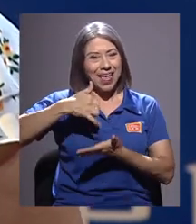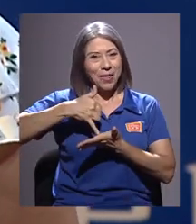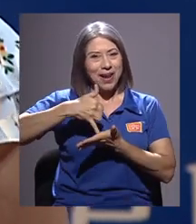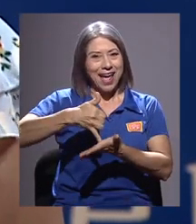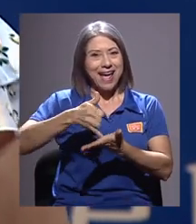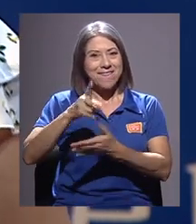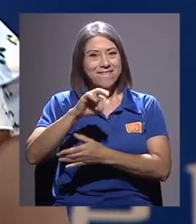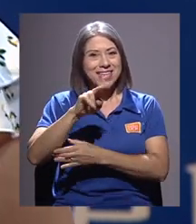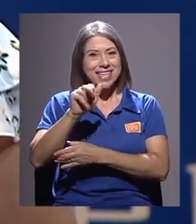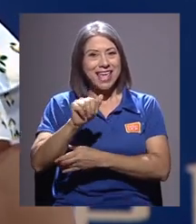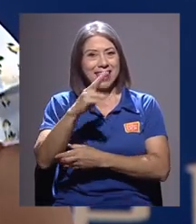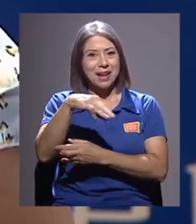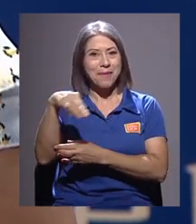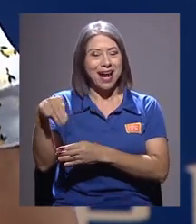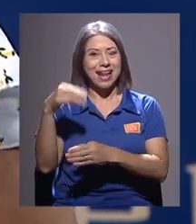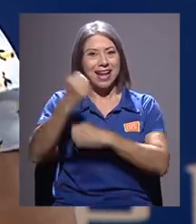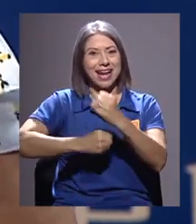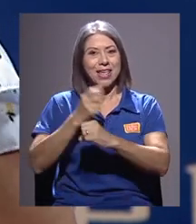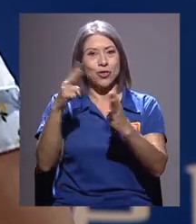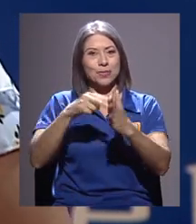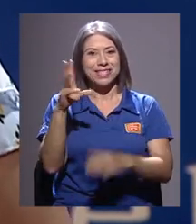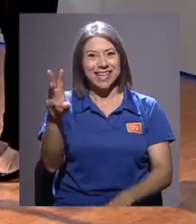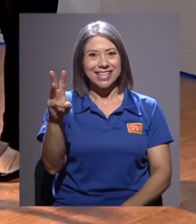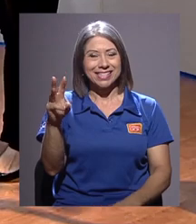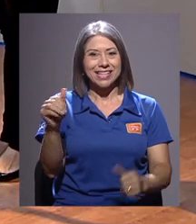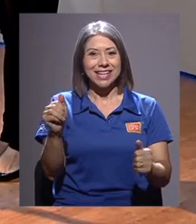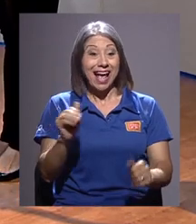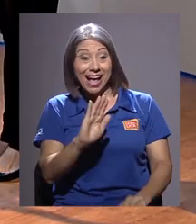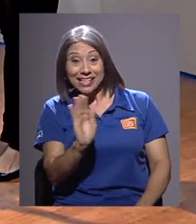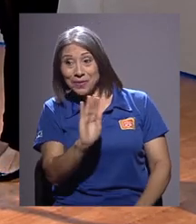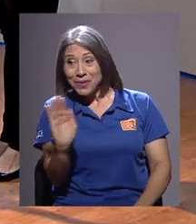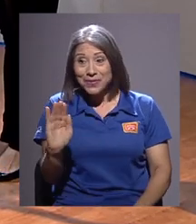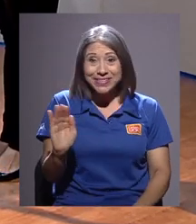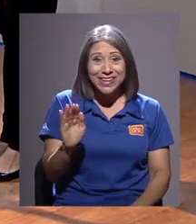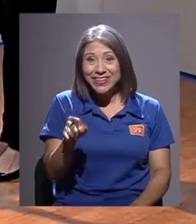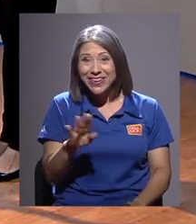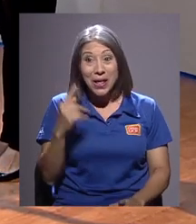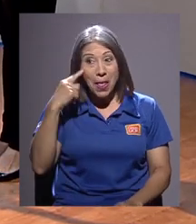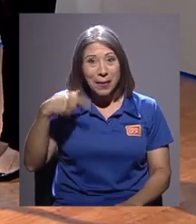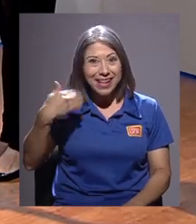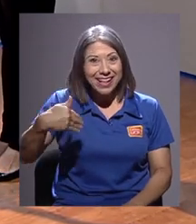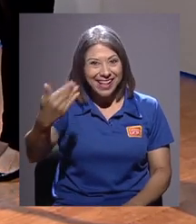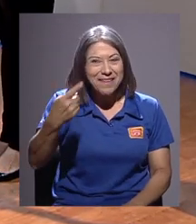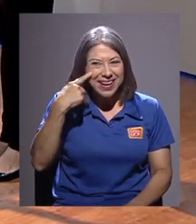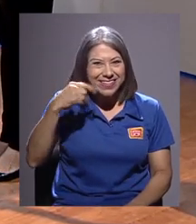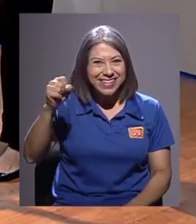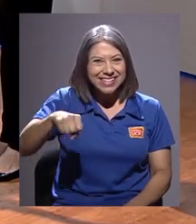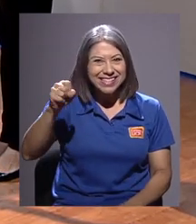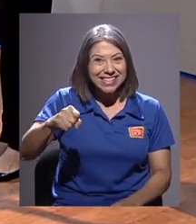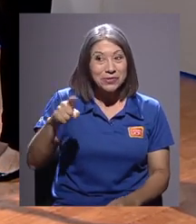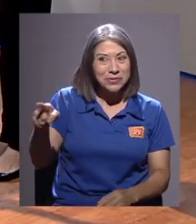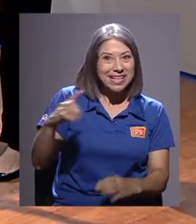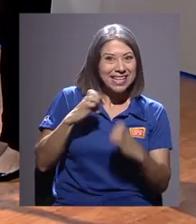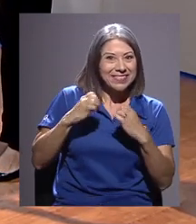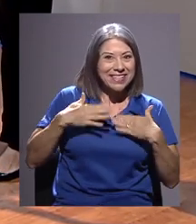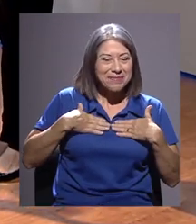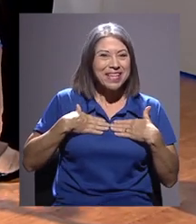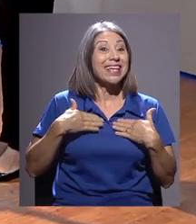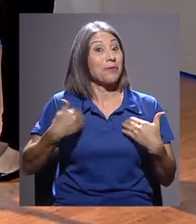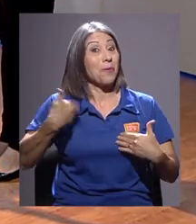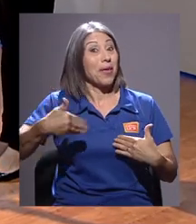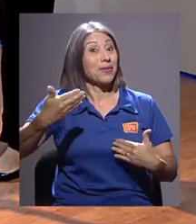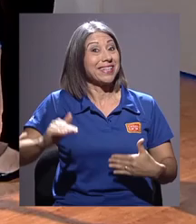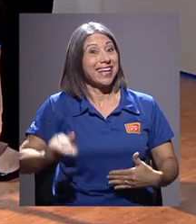al mar en el año 2006 con sólo volver a mi pueblo nos vamos adelante van a ver que más adelante me entrevistan a lo mejor